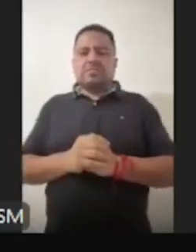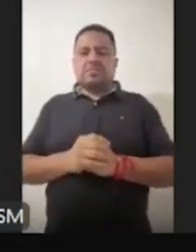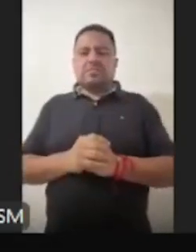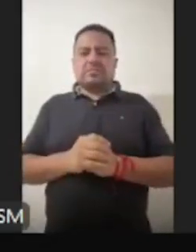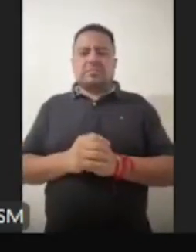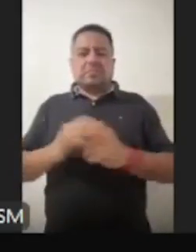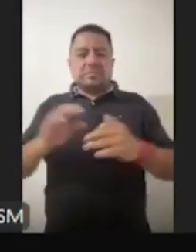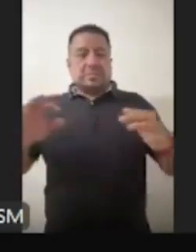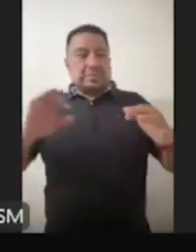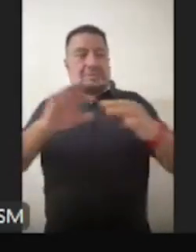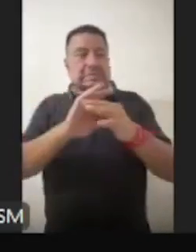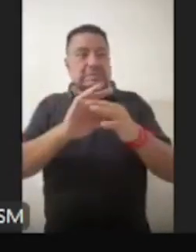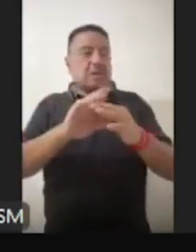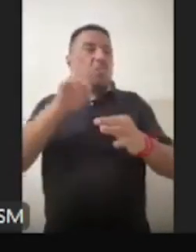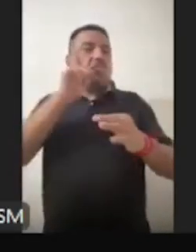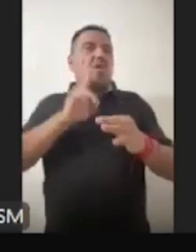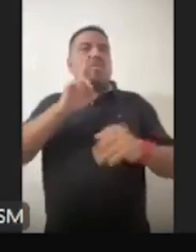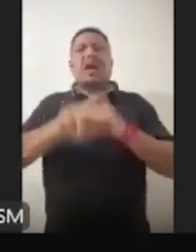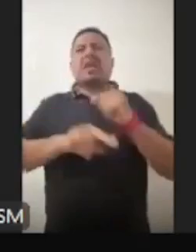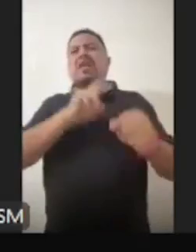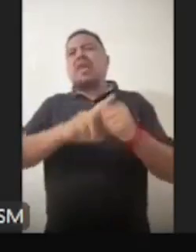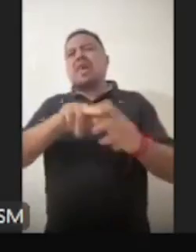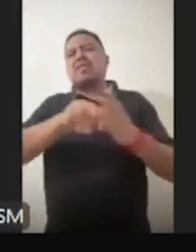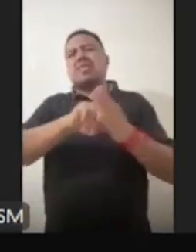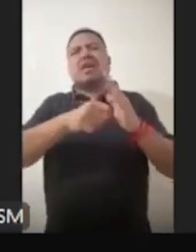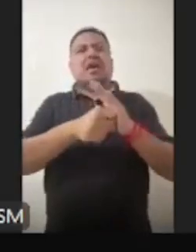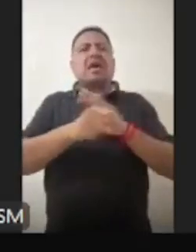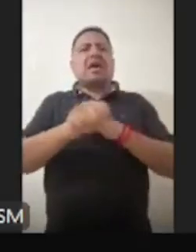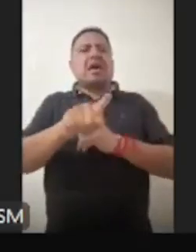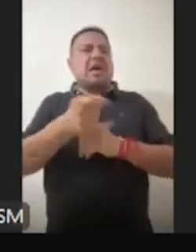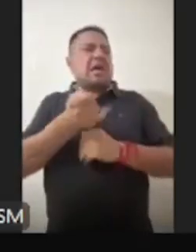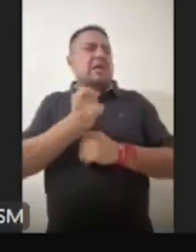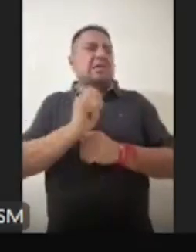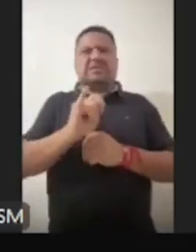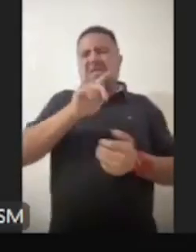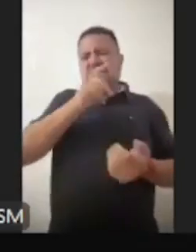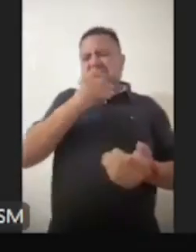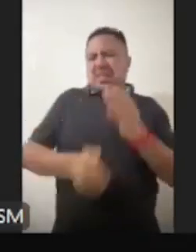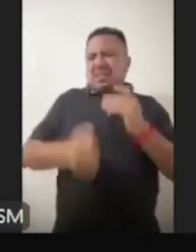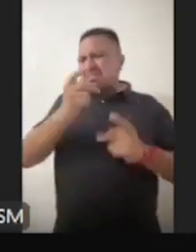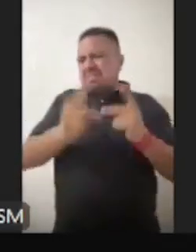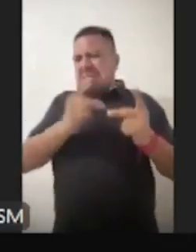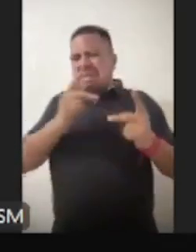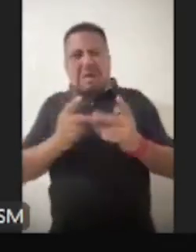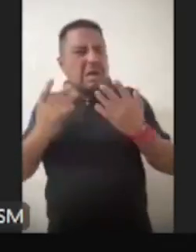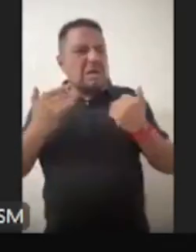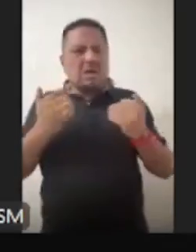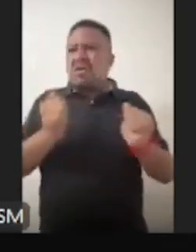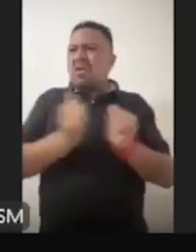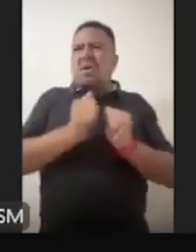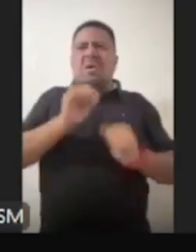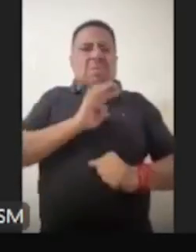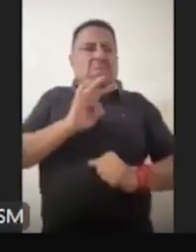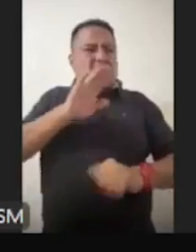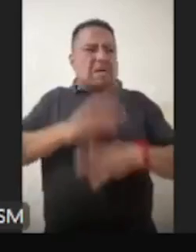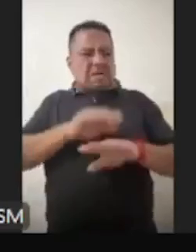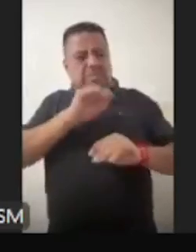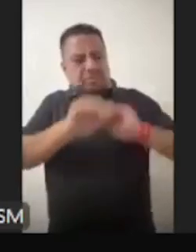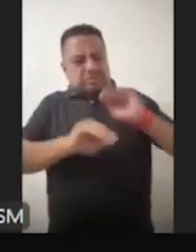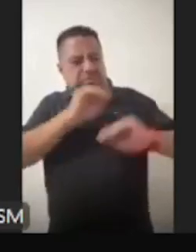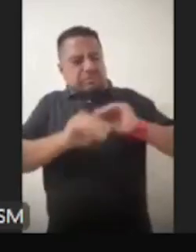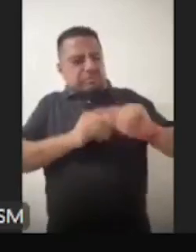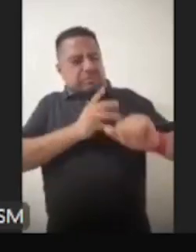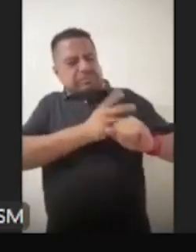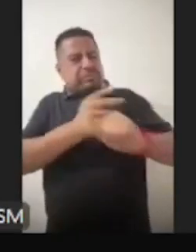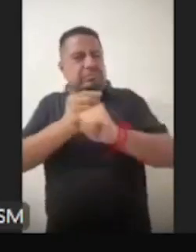Aunado a que son pruebas de naturaleza técnica que tienen un carácter imperfecto ante la relativa facilidad con que se pueden confeccionar y modificar, así